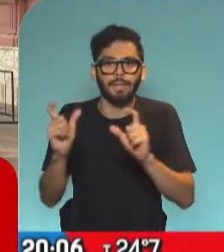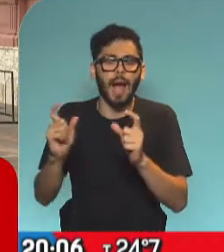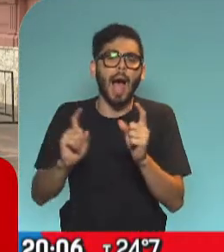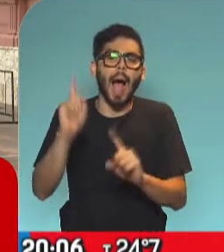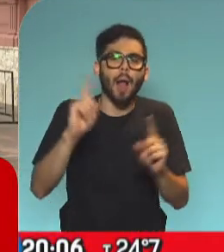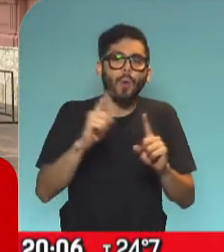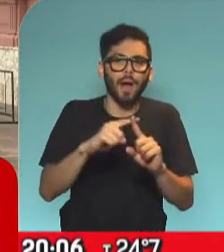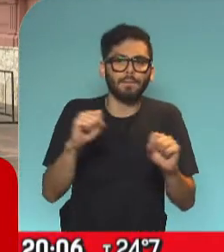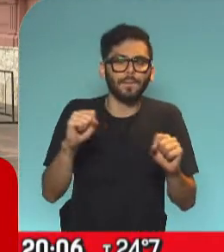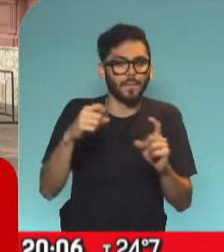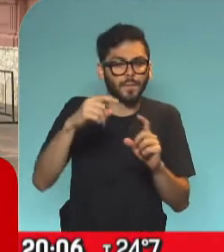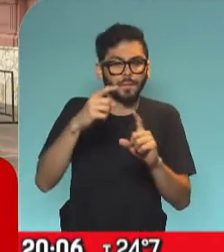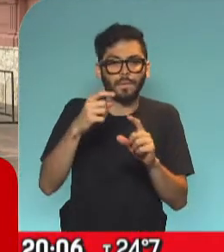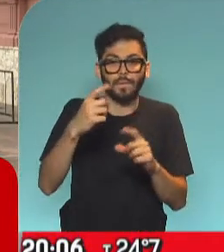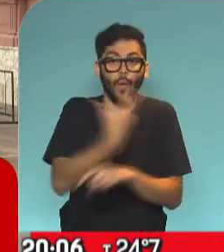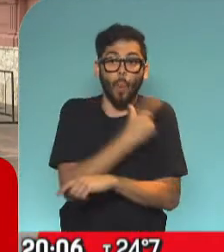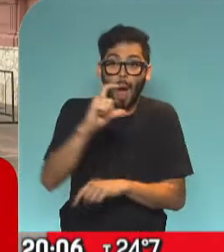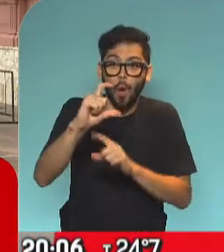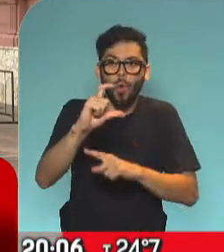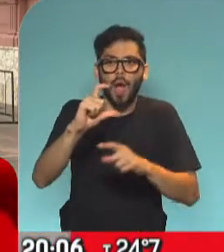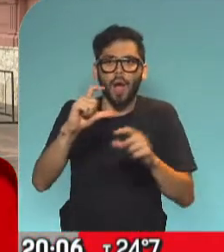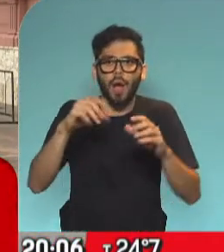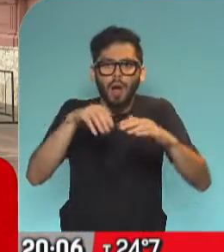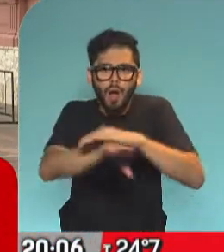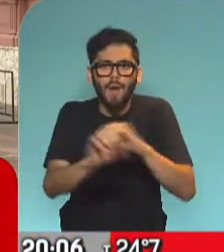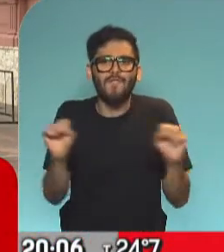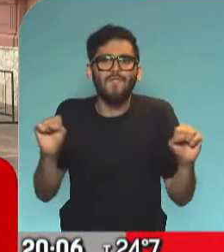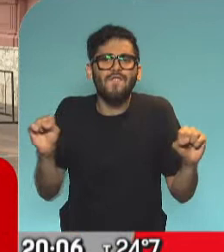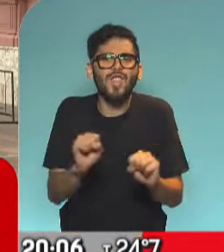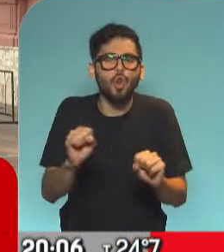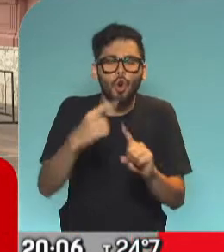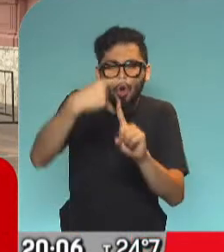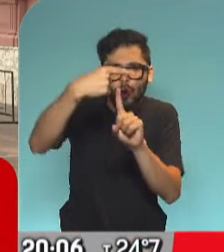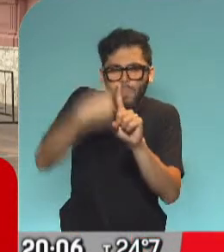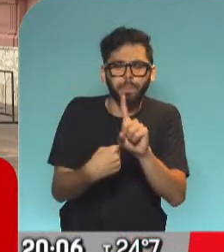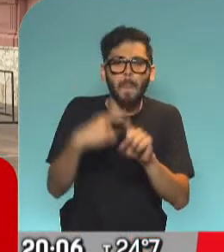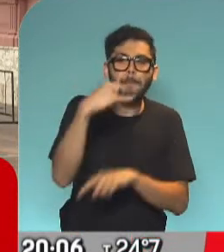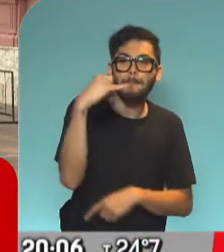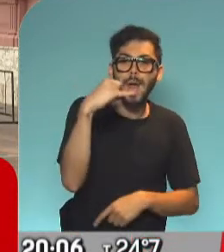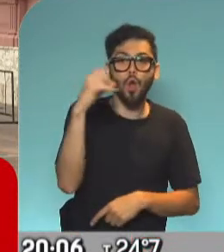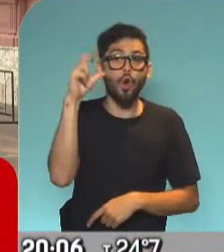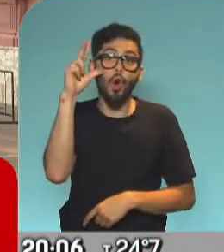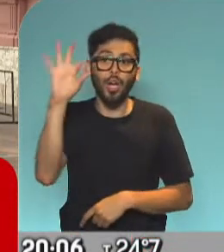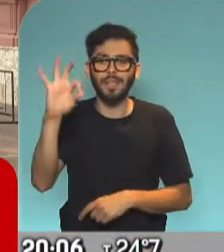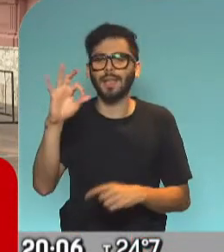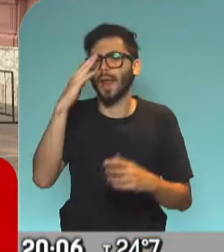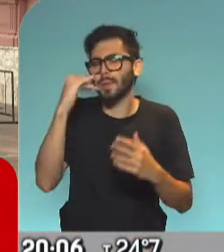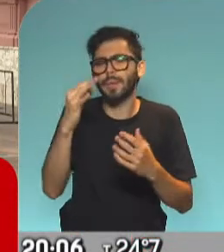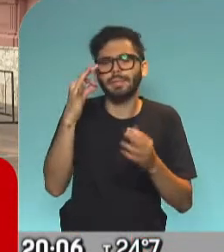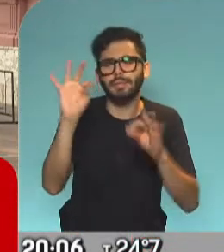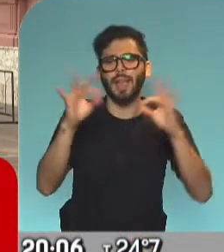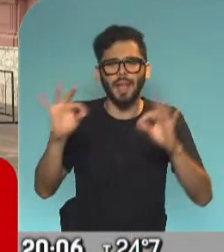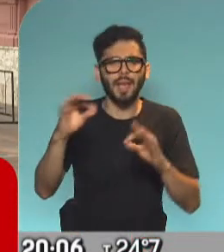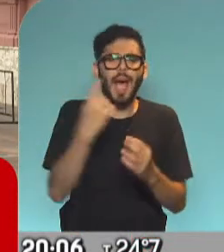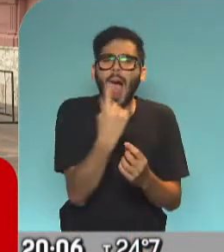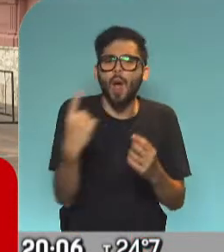el frío más de 80 grados bajo cero. Digamos, ya vamos a ir desglosando qué es lo que implica cada vacuna en su traslado, las dificultades. Cada una